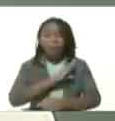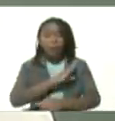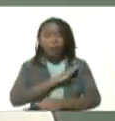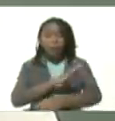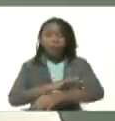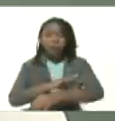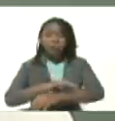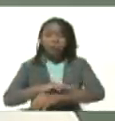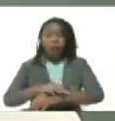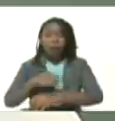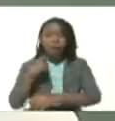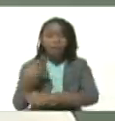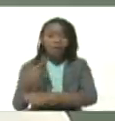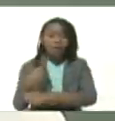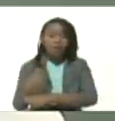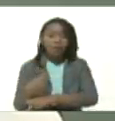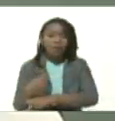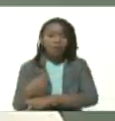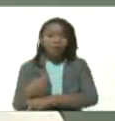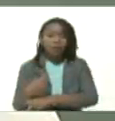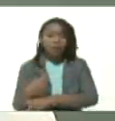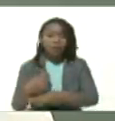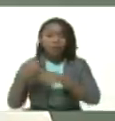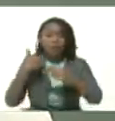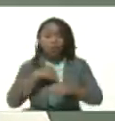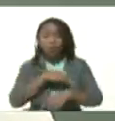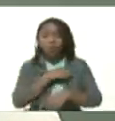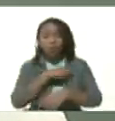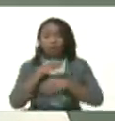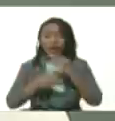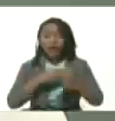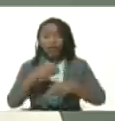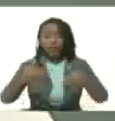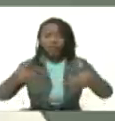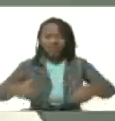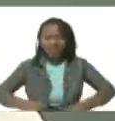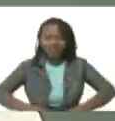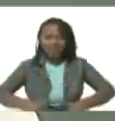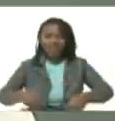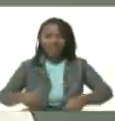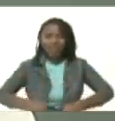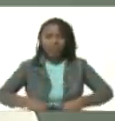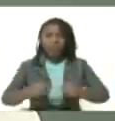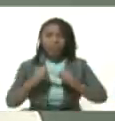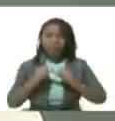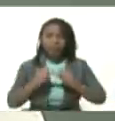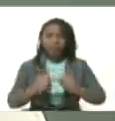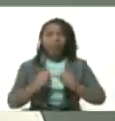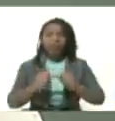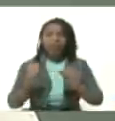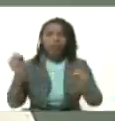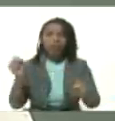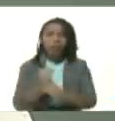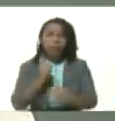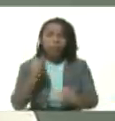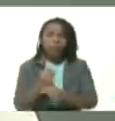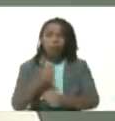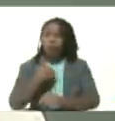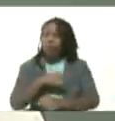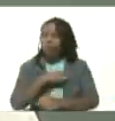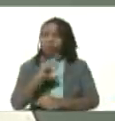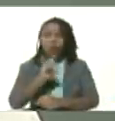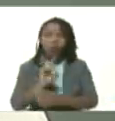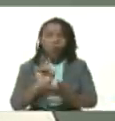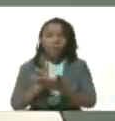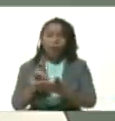músculo financiero. Hemos hecho el esfuerzo, hemos mantenido los puestos de trabajo, nosotros no hemos hecho